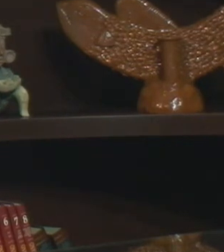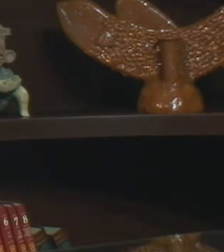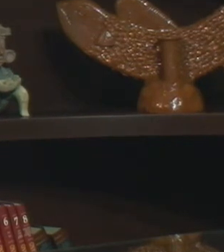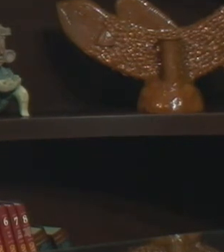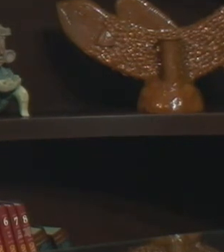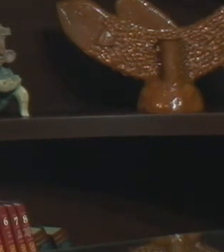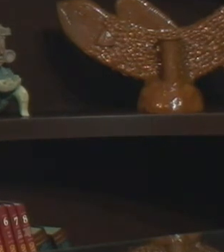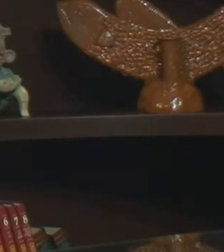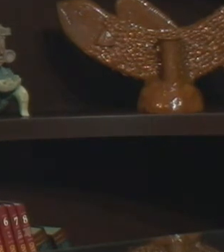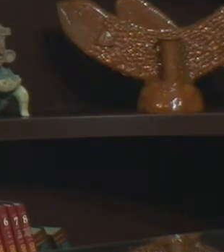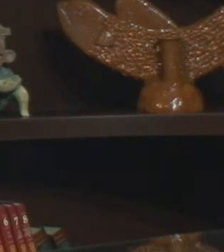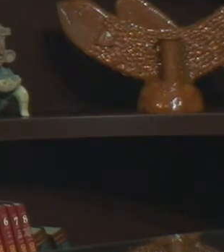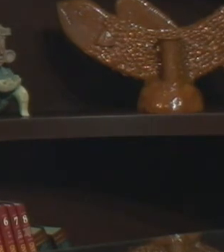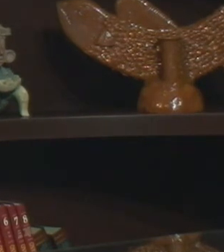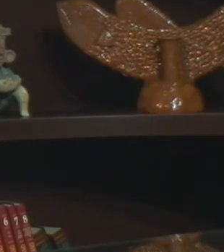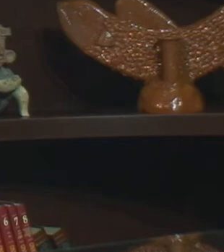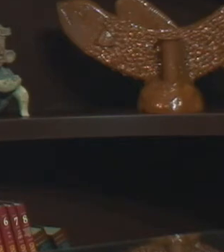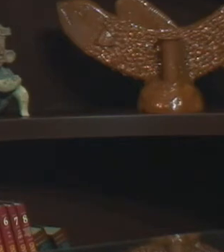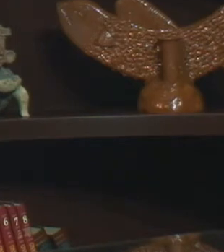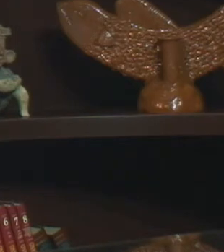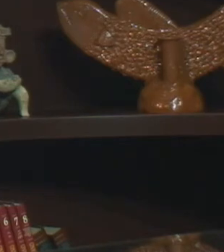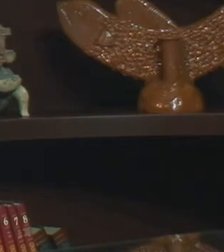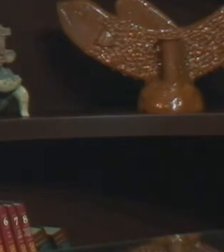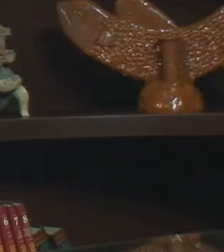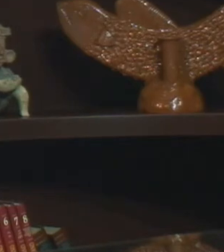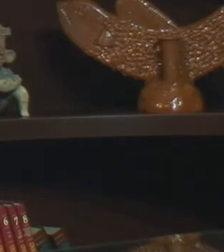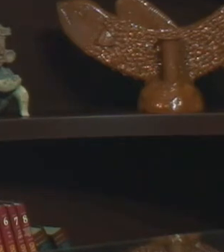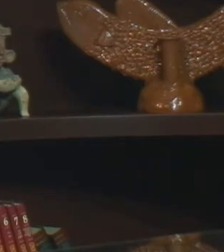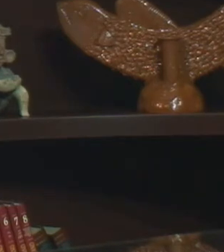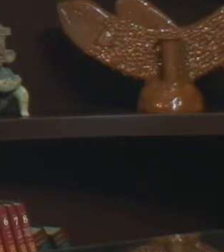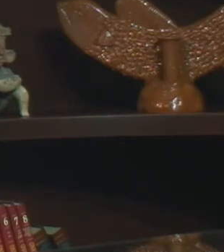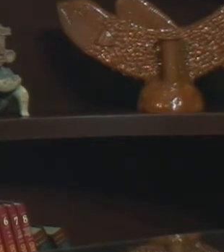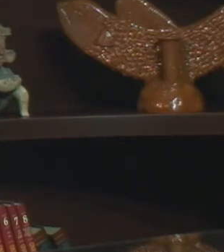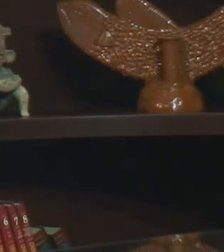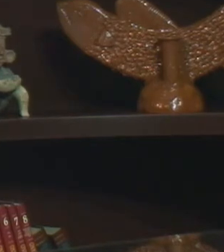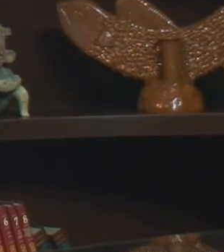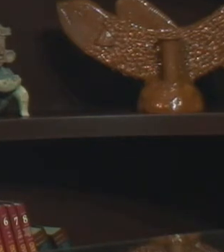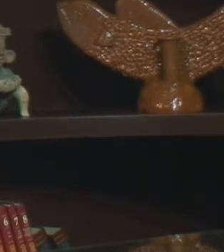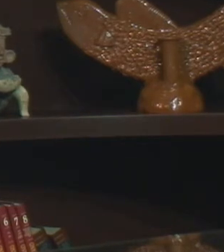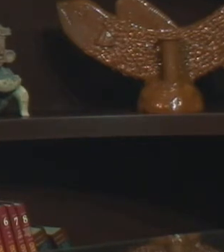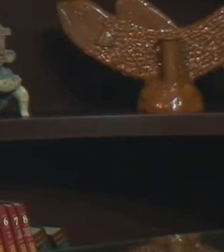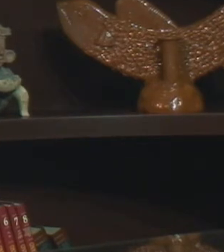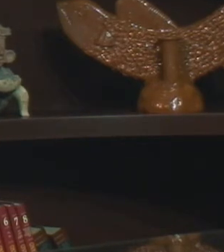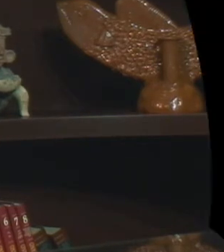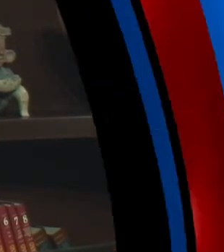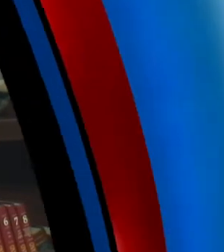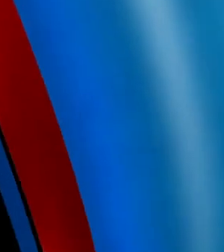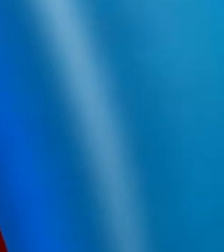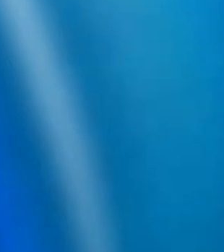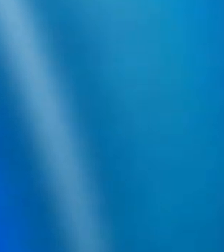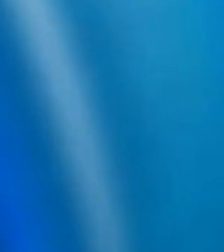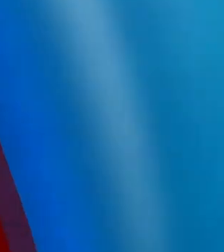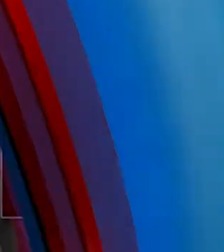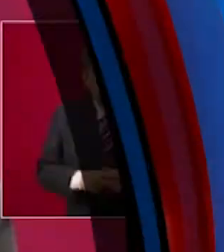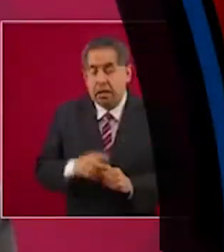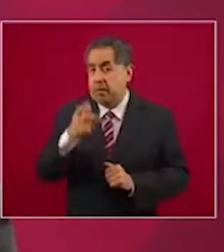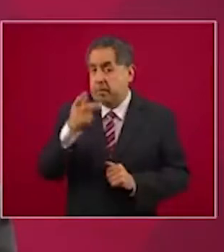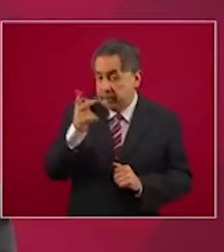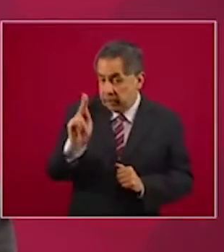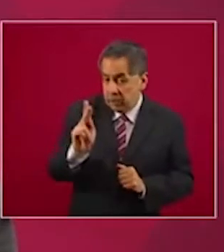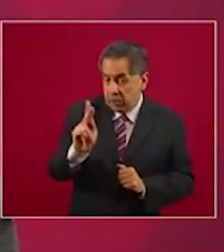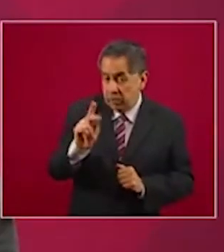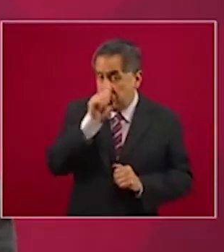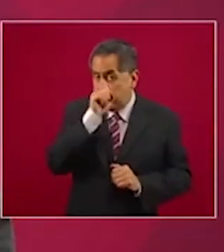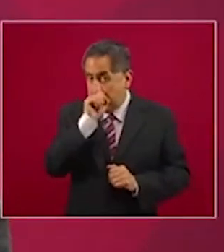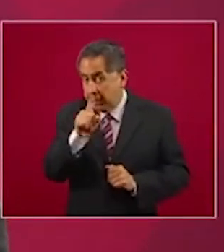lo que la ley permite. Para eso él es el presidente de este país. Aunque